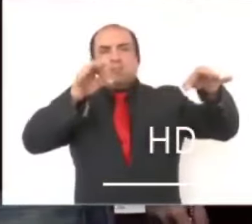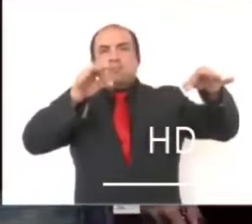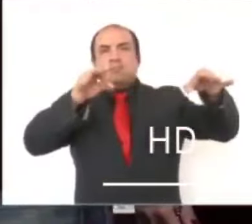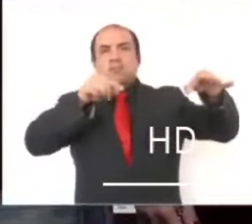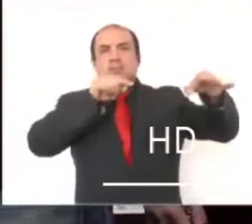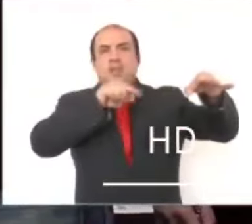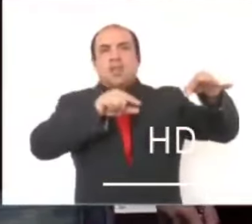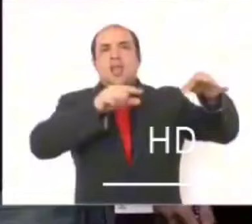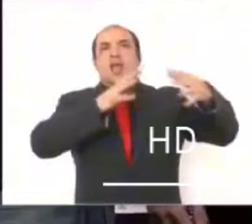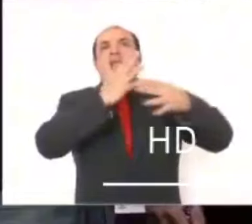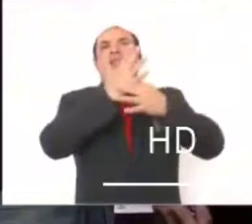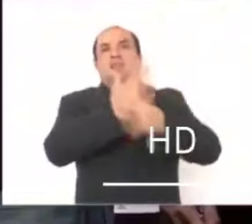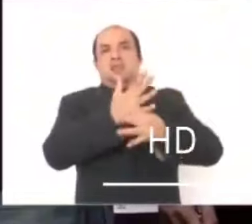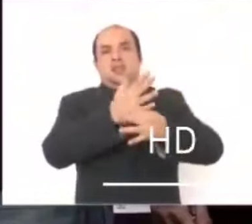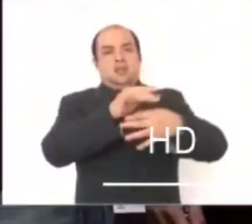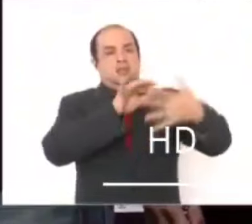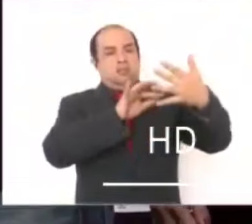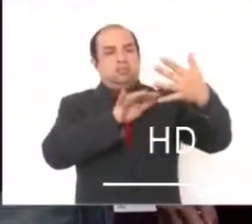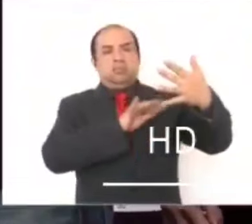La declaratoria a la letra dice: